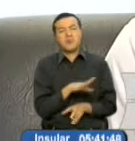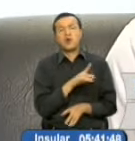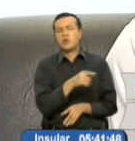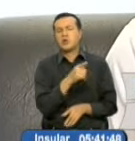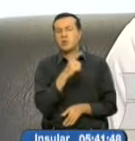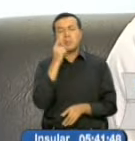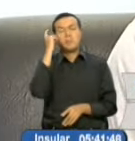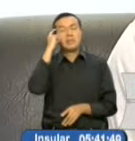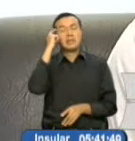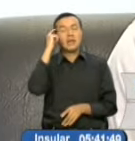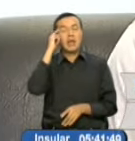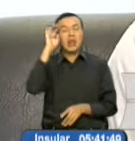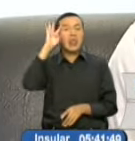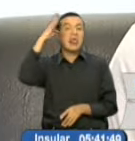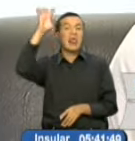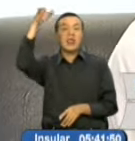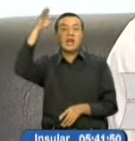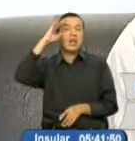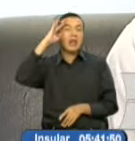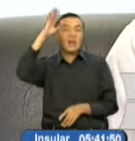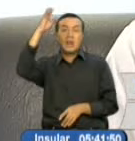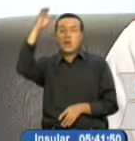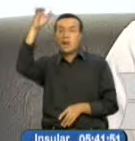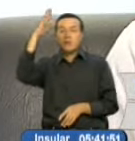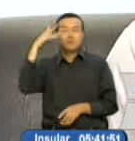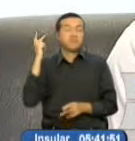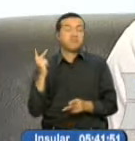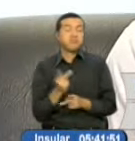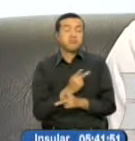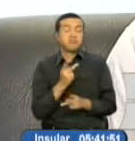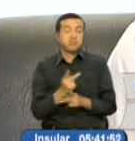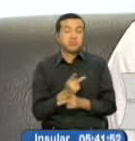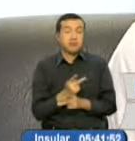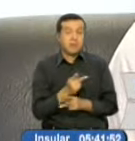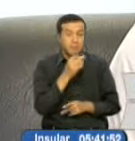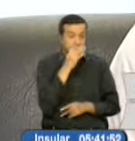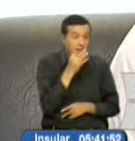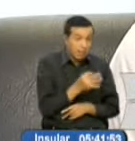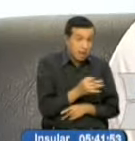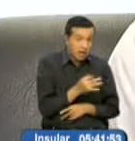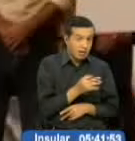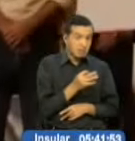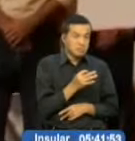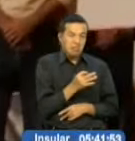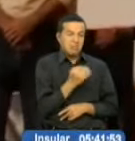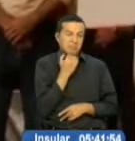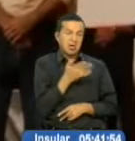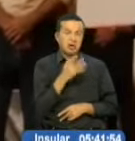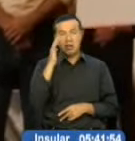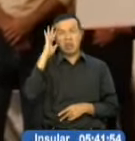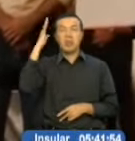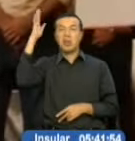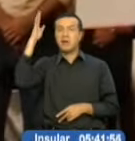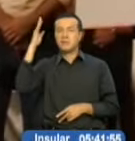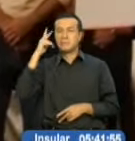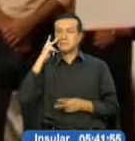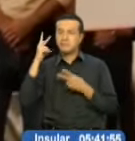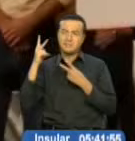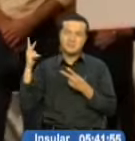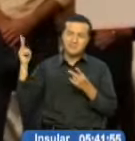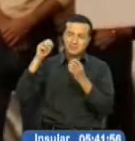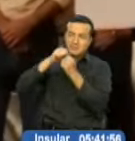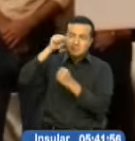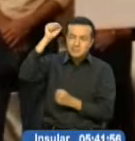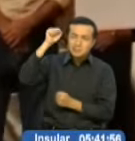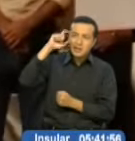pretender imaginar una realidad distinta de lo que los hechos contundentes están presentando. Detalla que deja en evidencia las